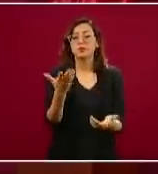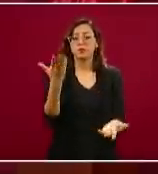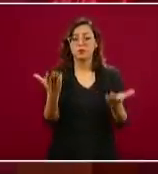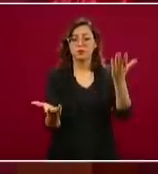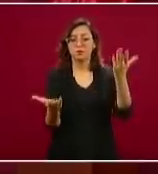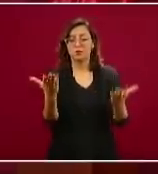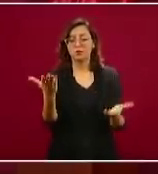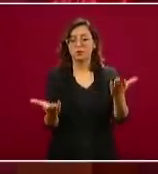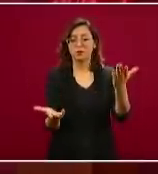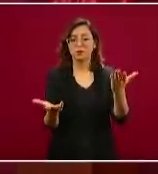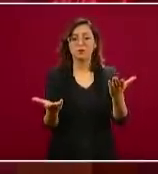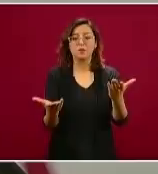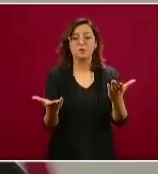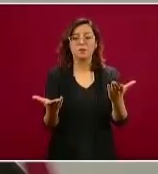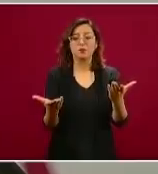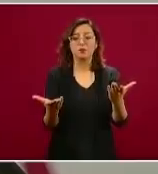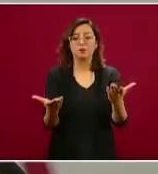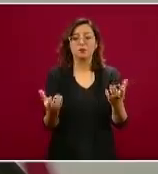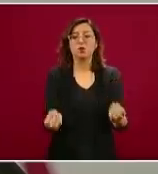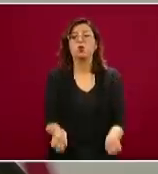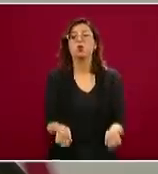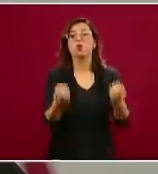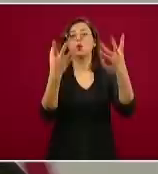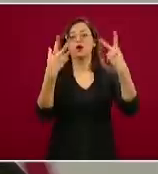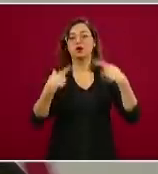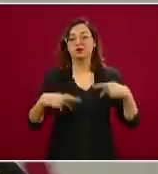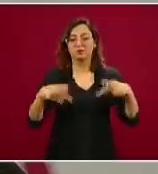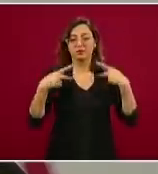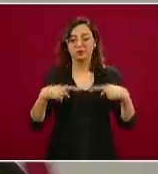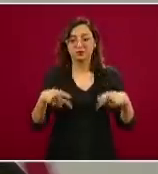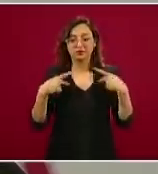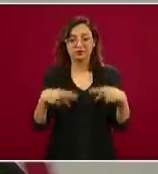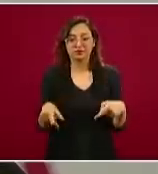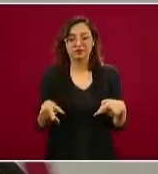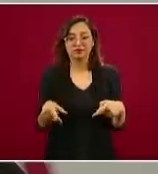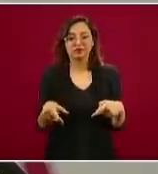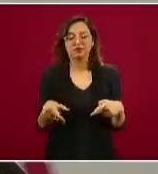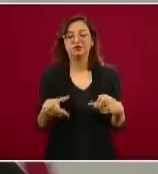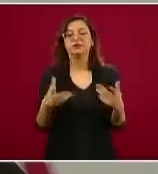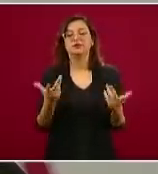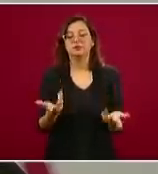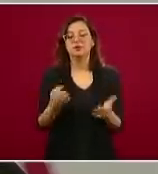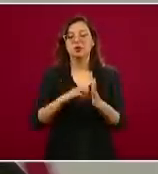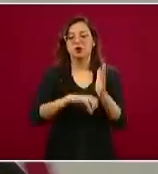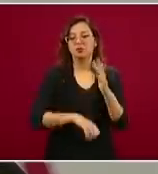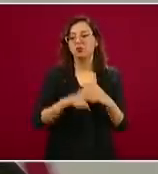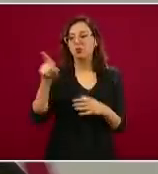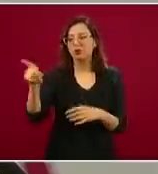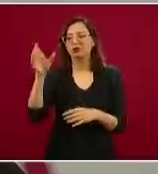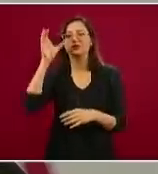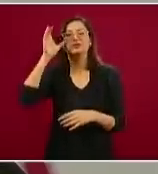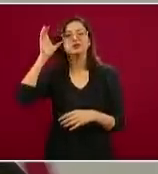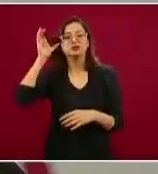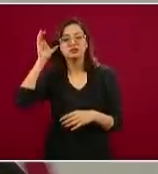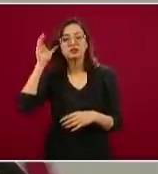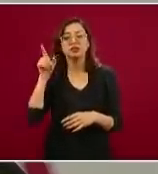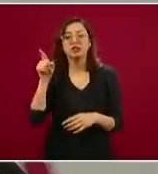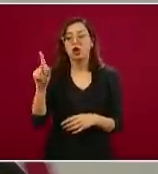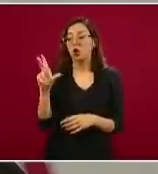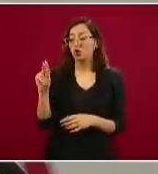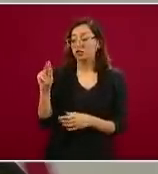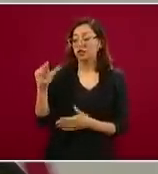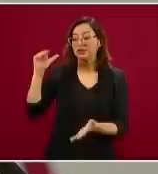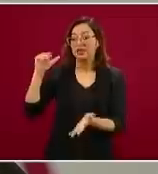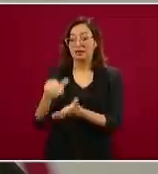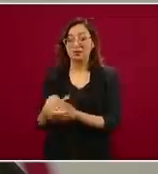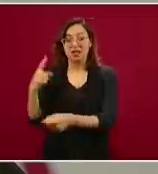proporción de la población. En su momento lo habíamos presentado para el caso de China. China, con esos 80,000